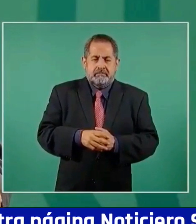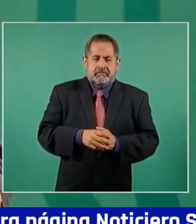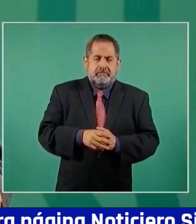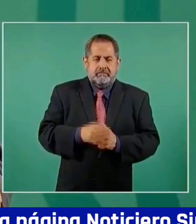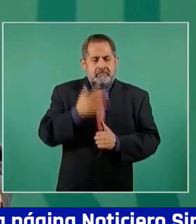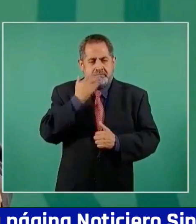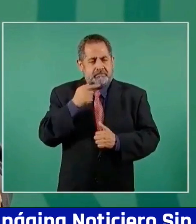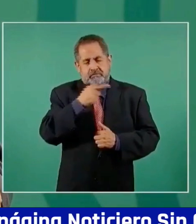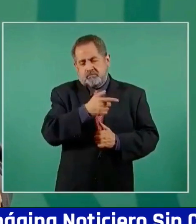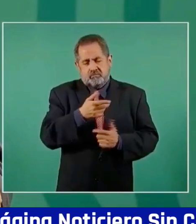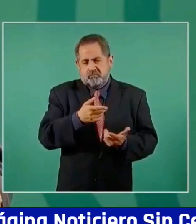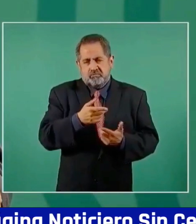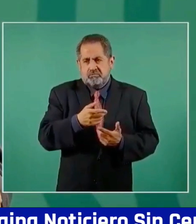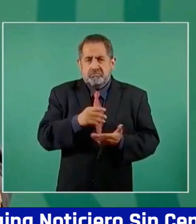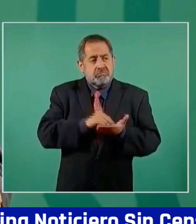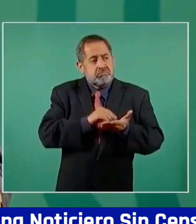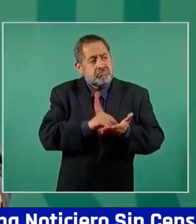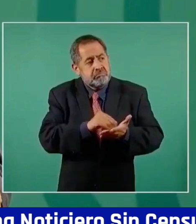se sostuvo.